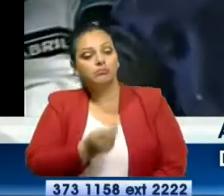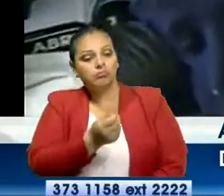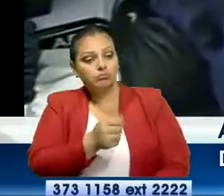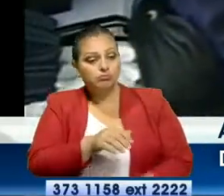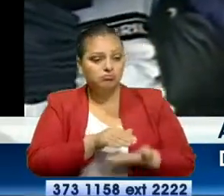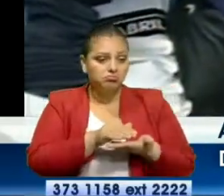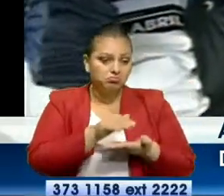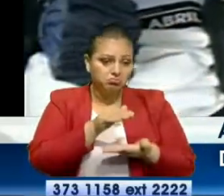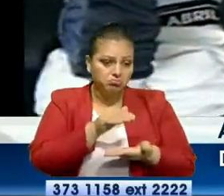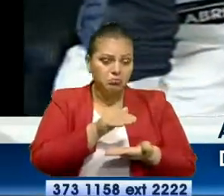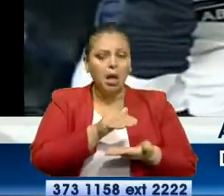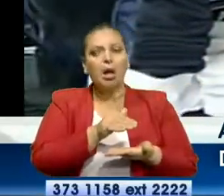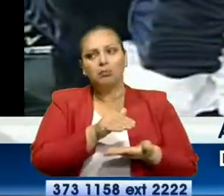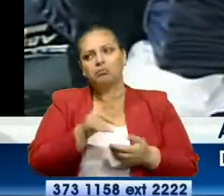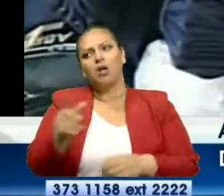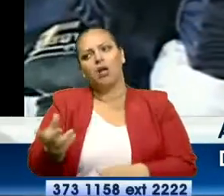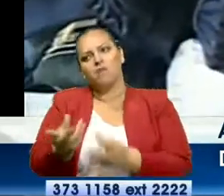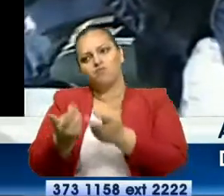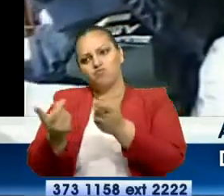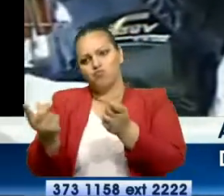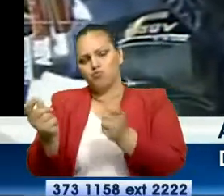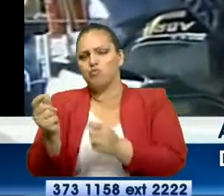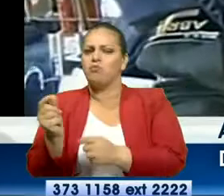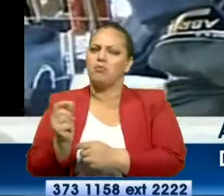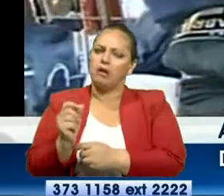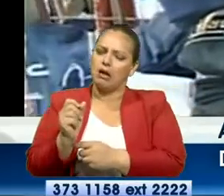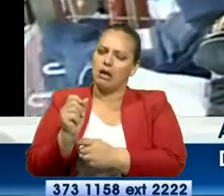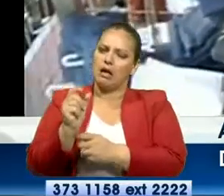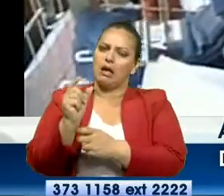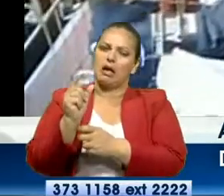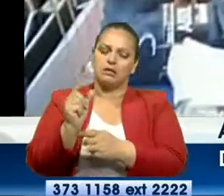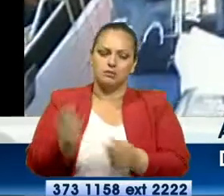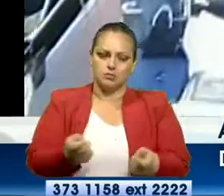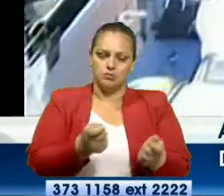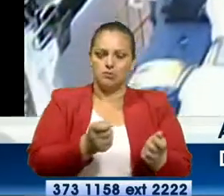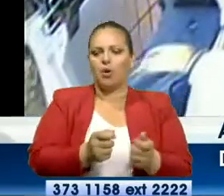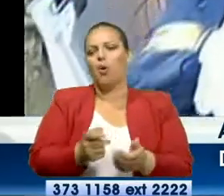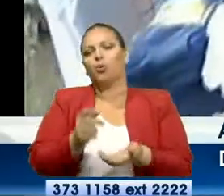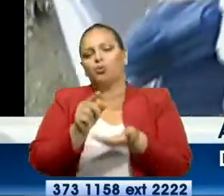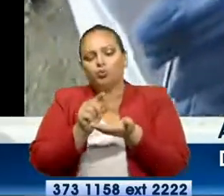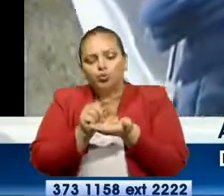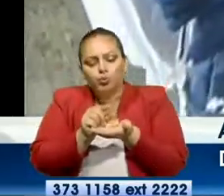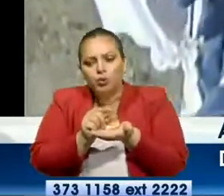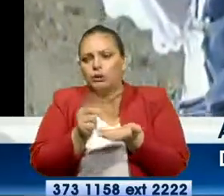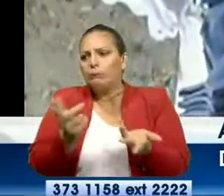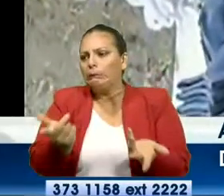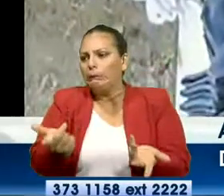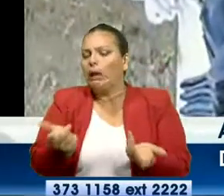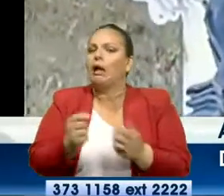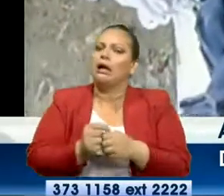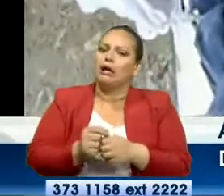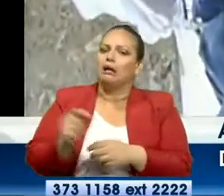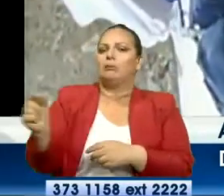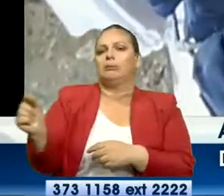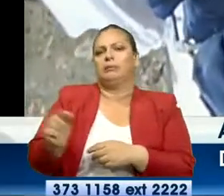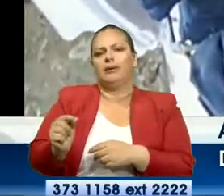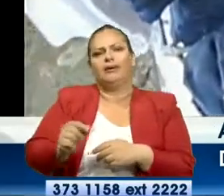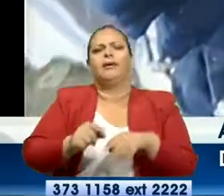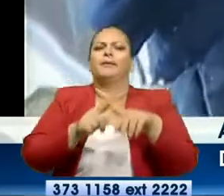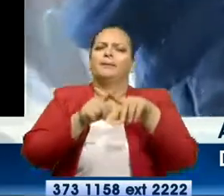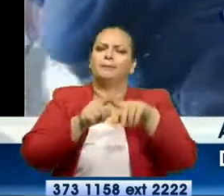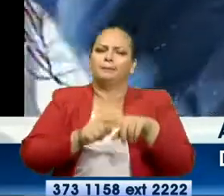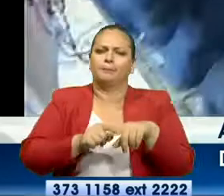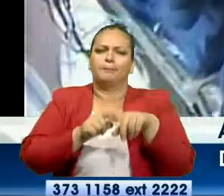cliente si todo es pago al contado al contado perfecto listo aquí nos encontramos pío